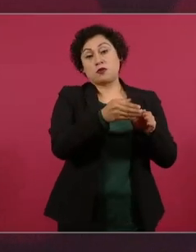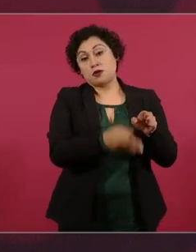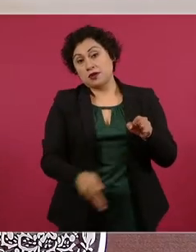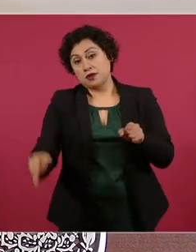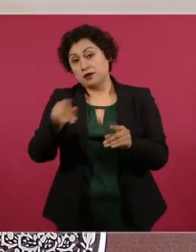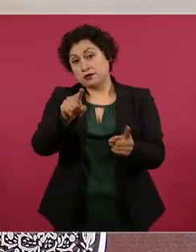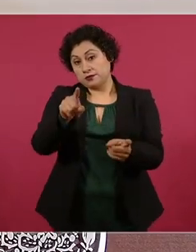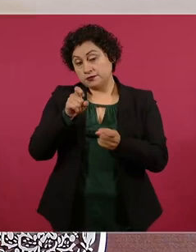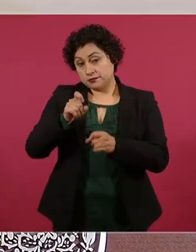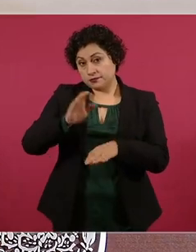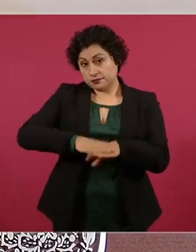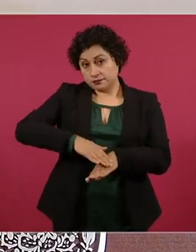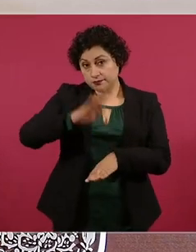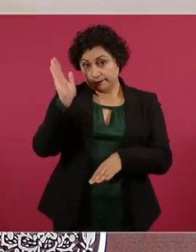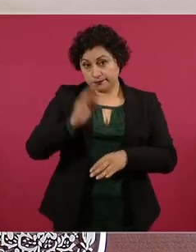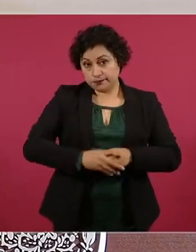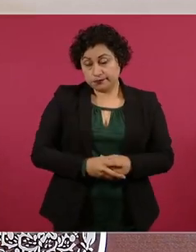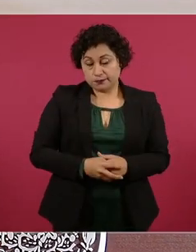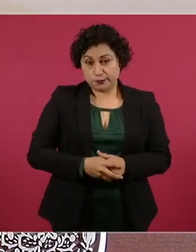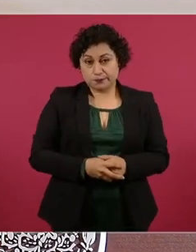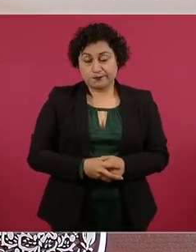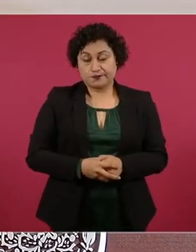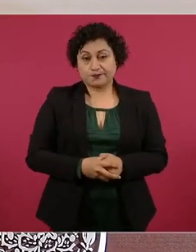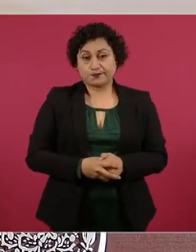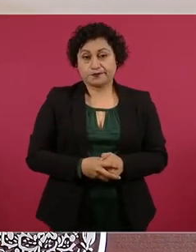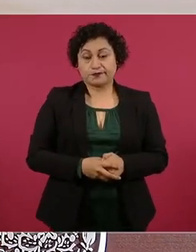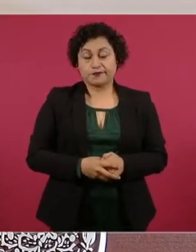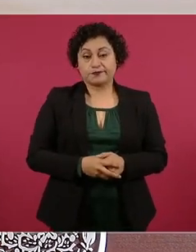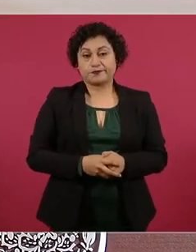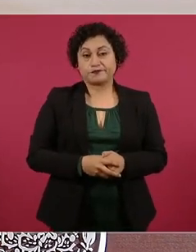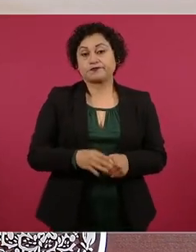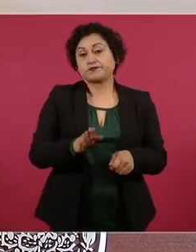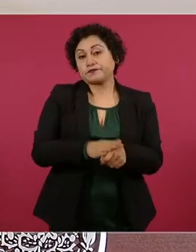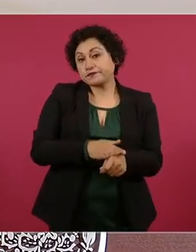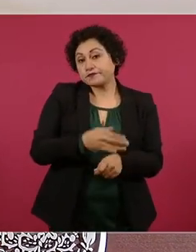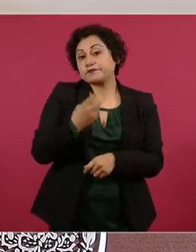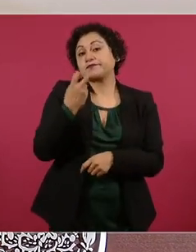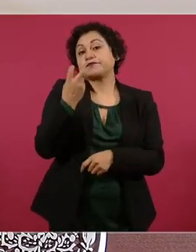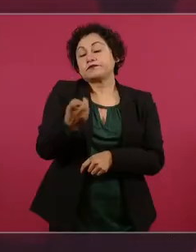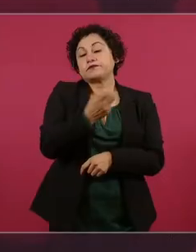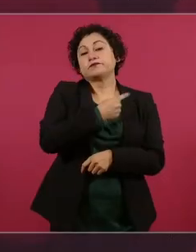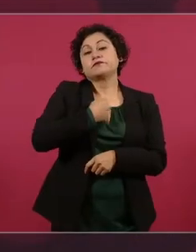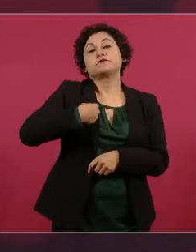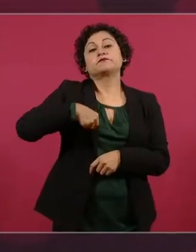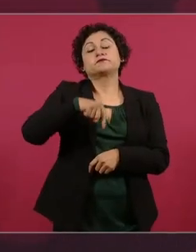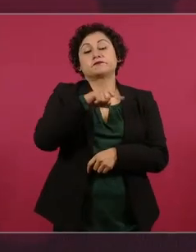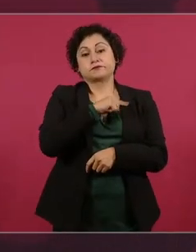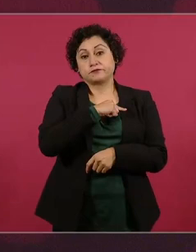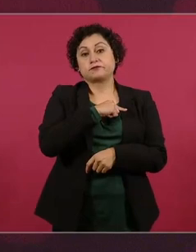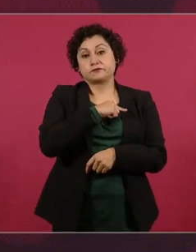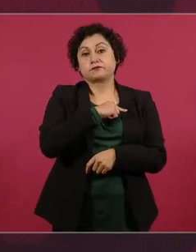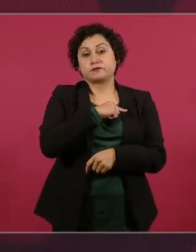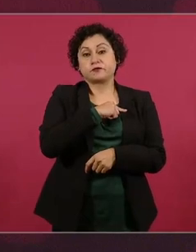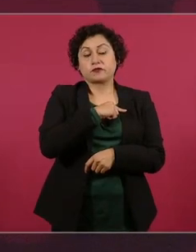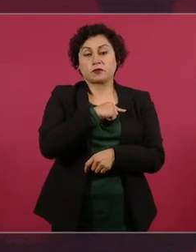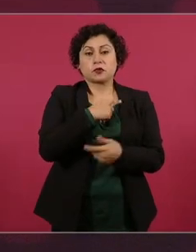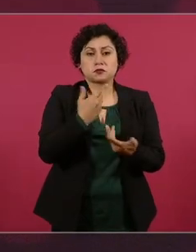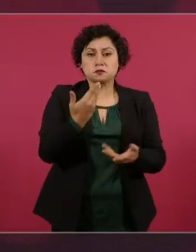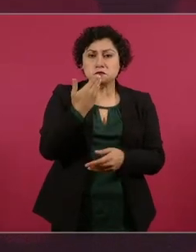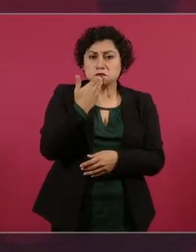Entonces, tenemos finanzas públicas sanas, y por